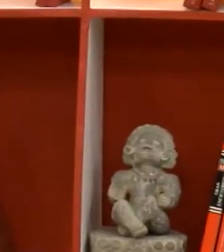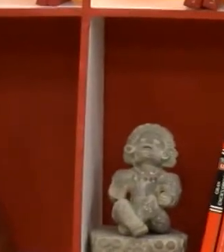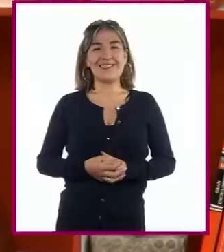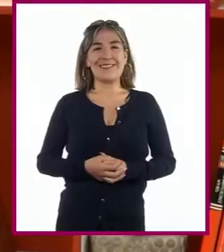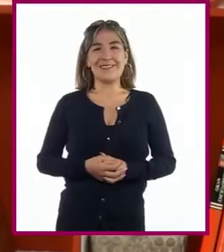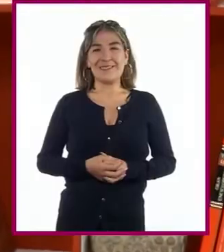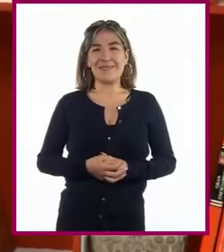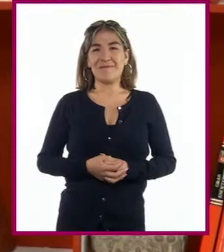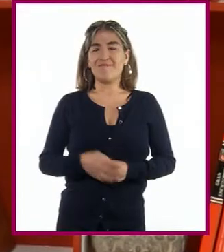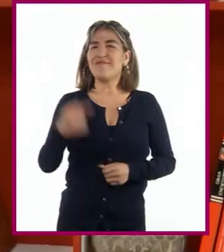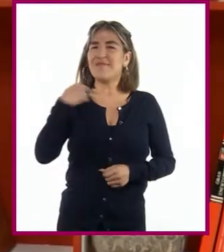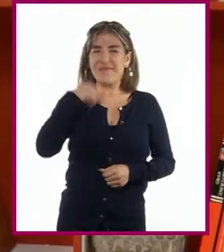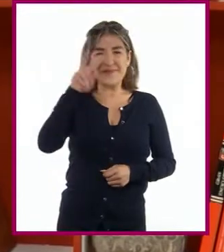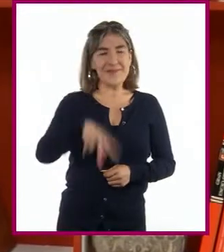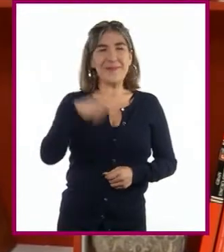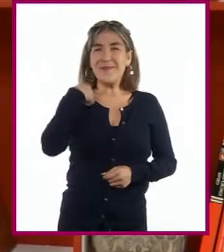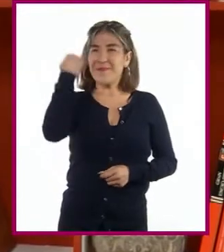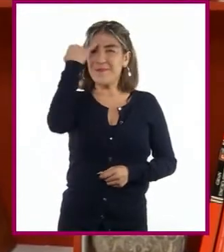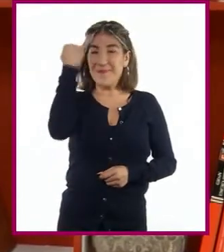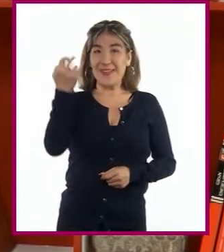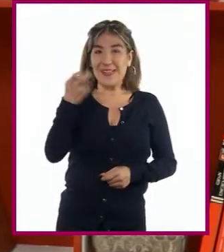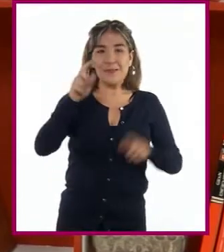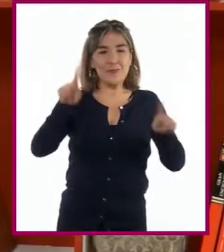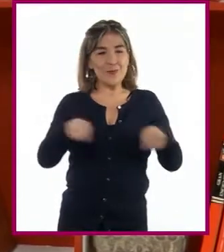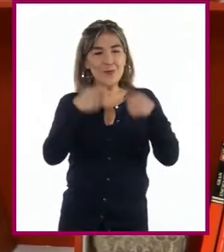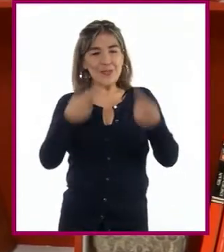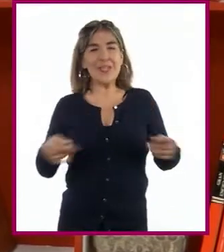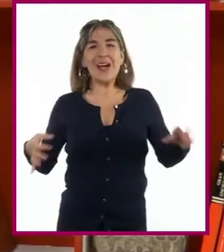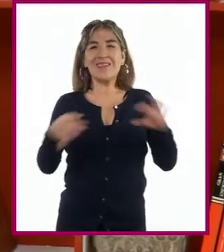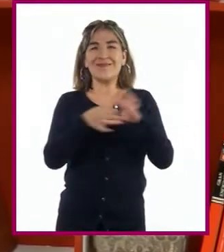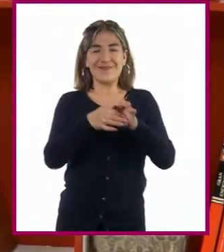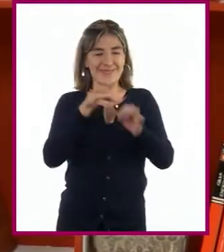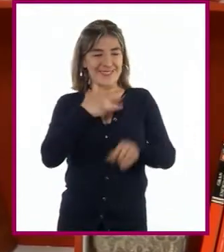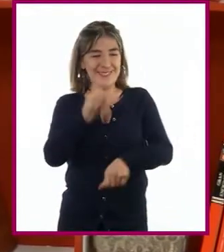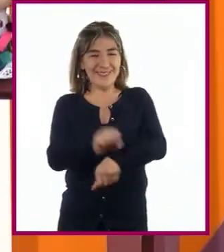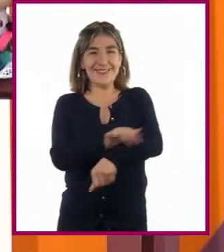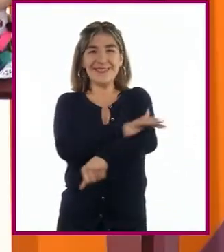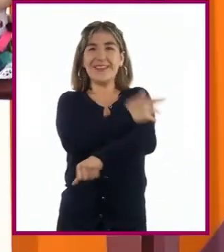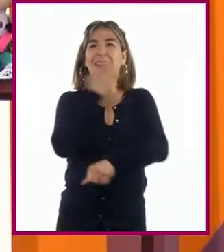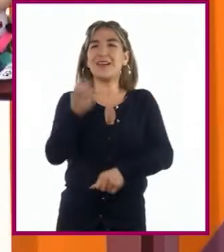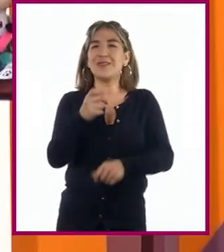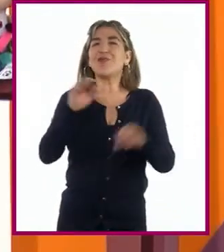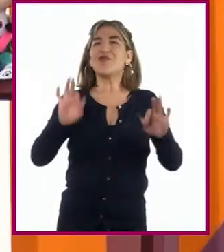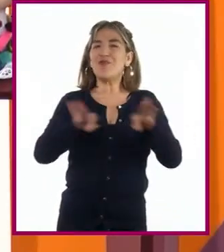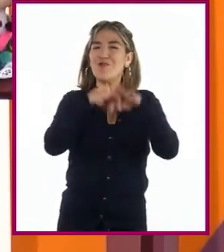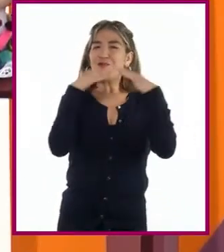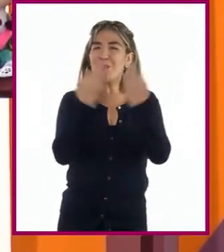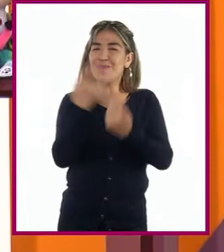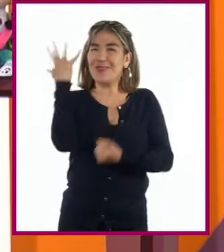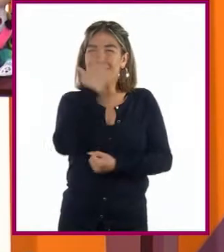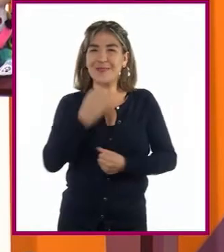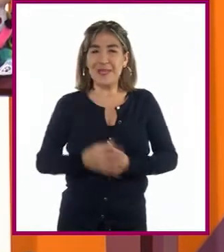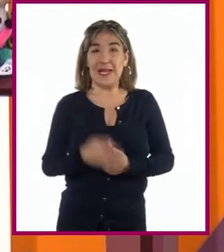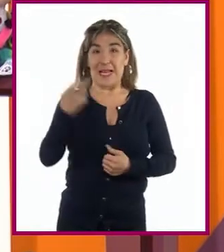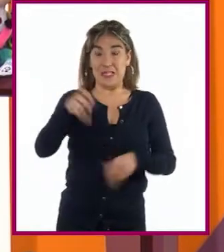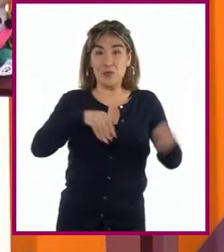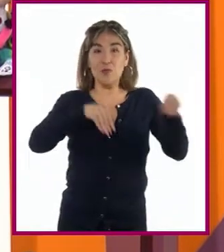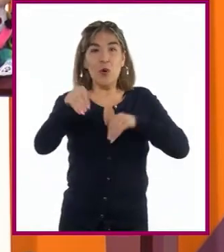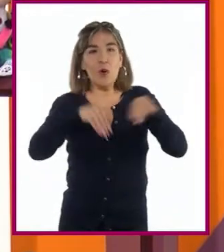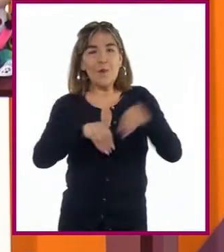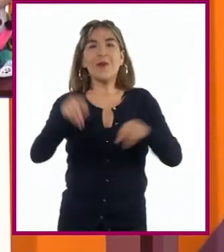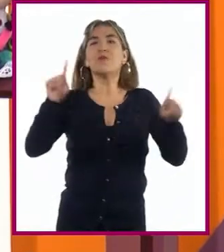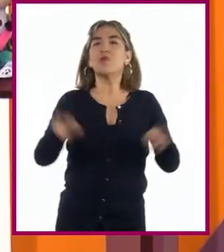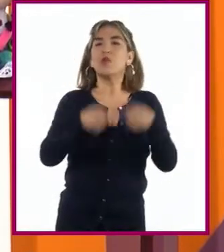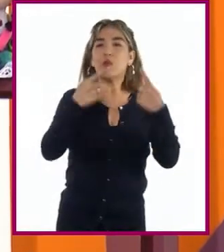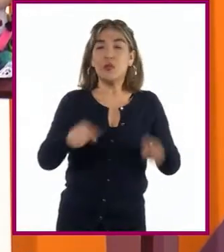Nunca imaginé que este tipo de música pudiera inspirarme a moverme de esta manera. Junto con el movimiento, la música